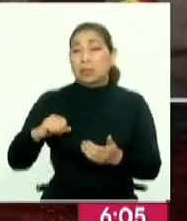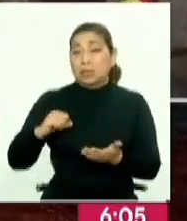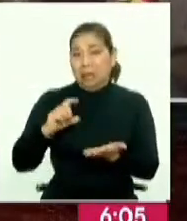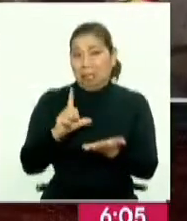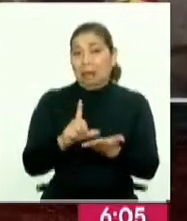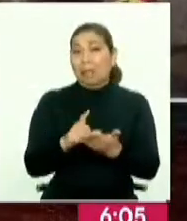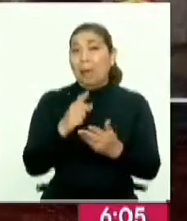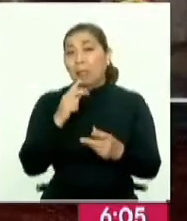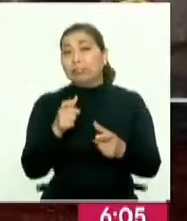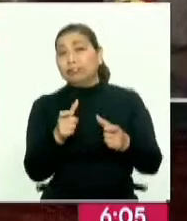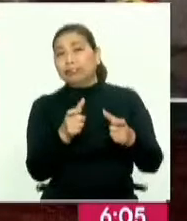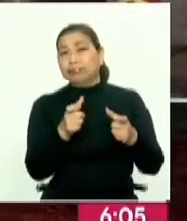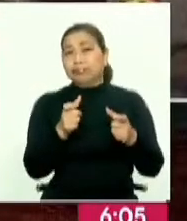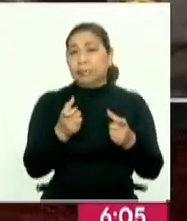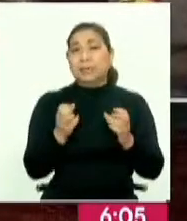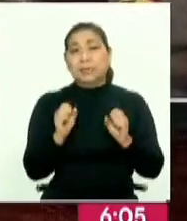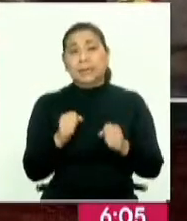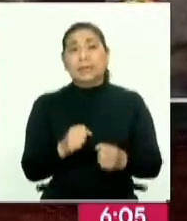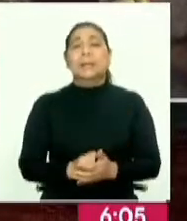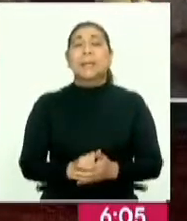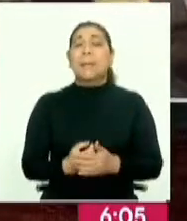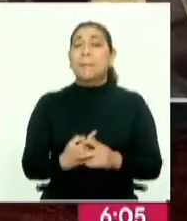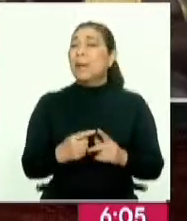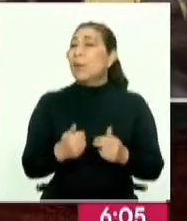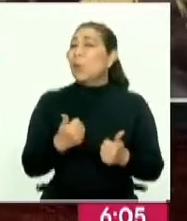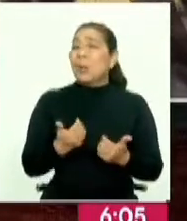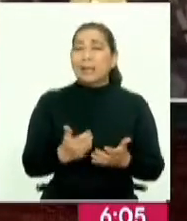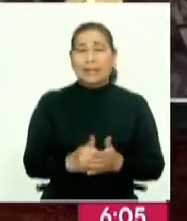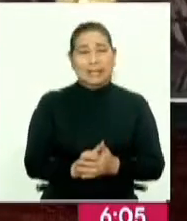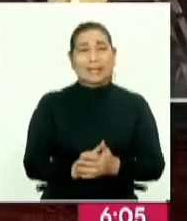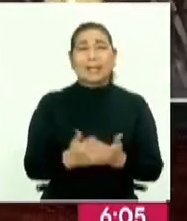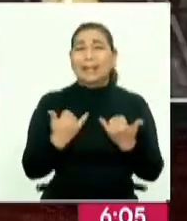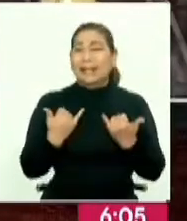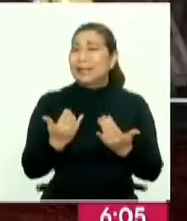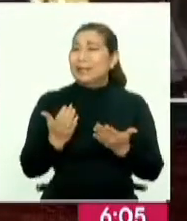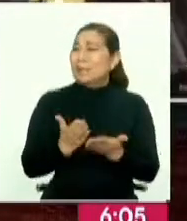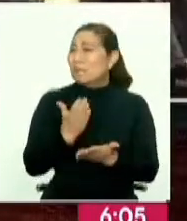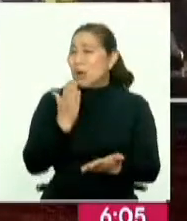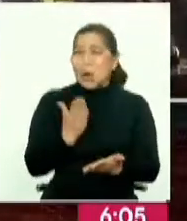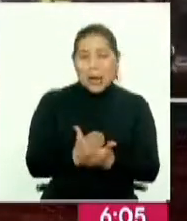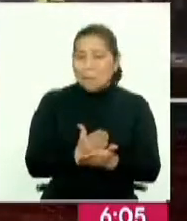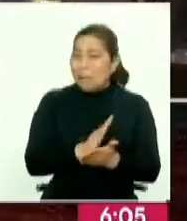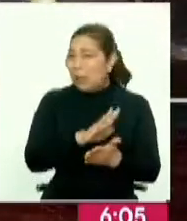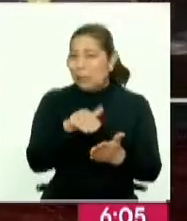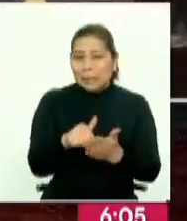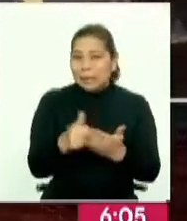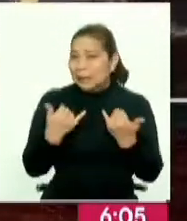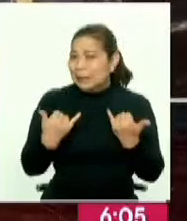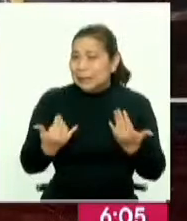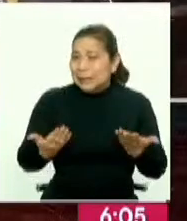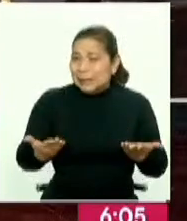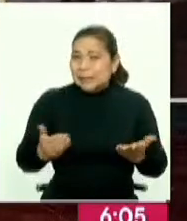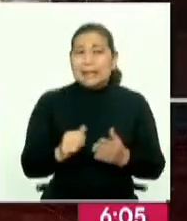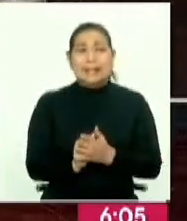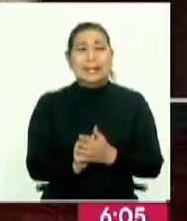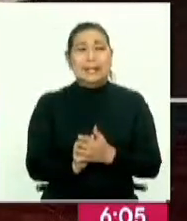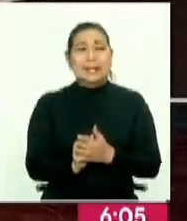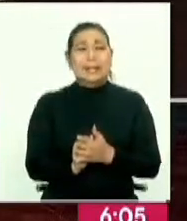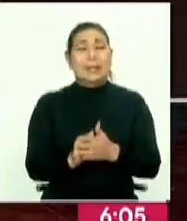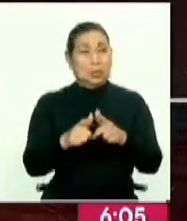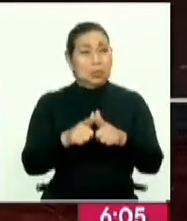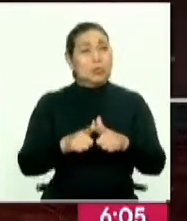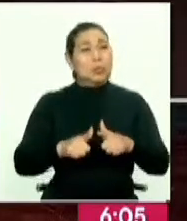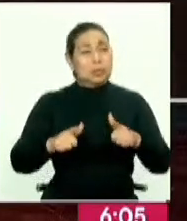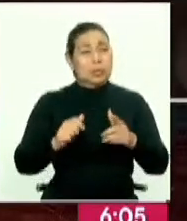lima es tan personal de fiscalización pero cuál es el detalle nicolás todo este este lugar